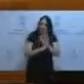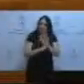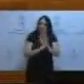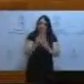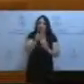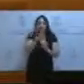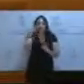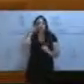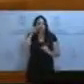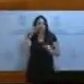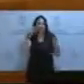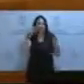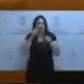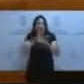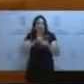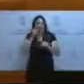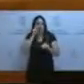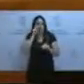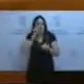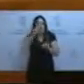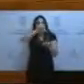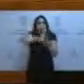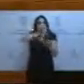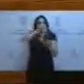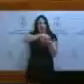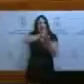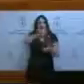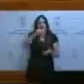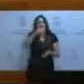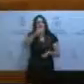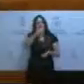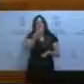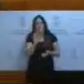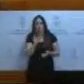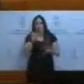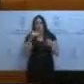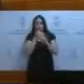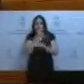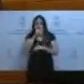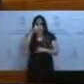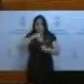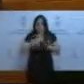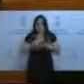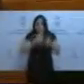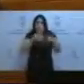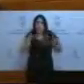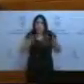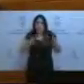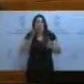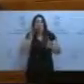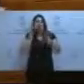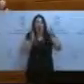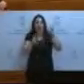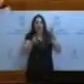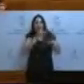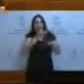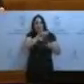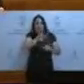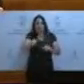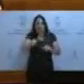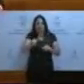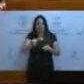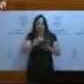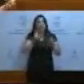hacer este tipo de turismo. Mire, el centro de Robledo, que se inaugura en octubre de este año, los animales que tiene allí intenta reproducir, por un